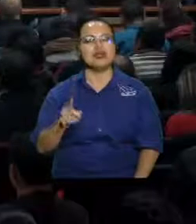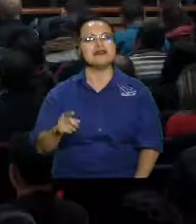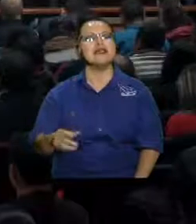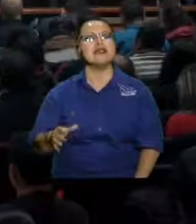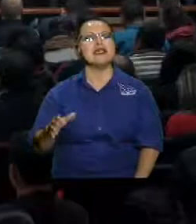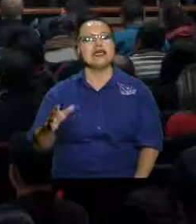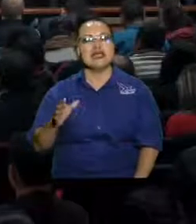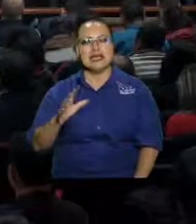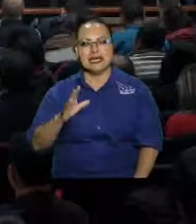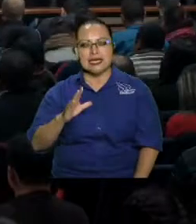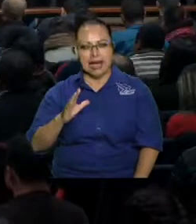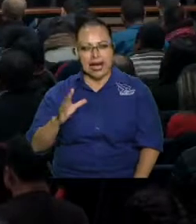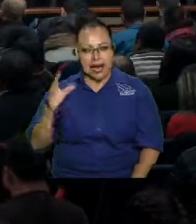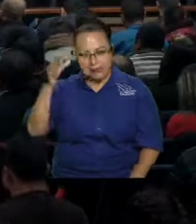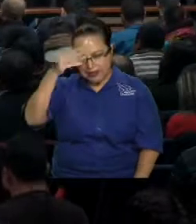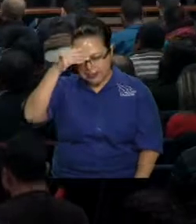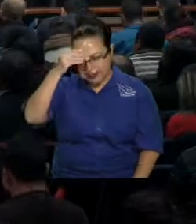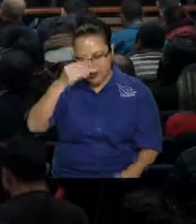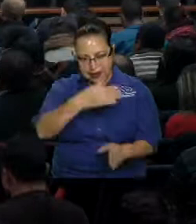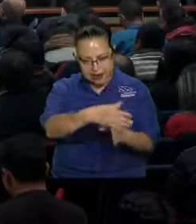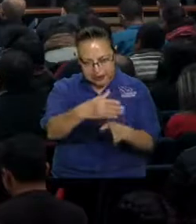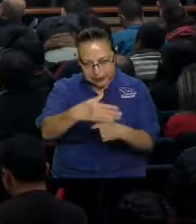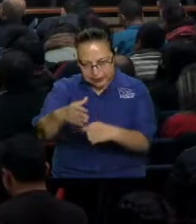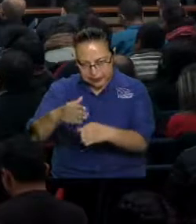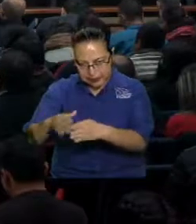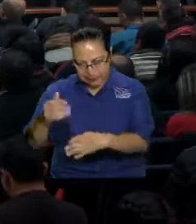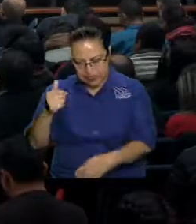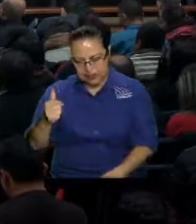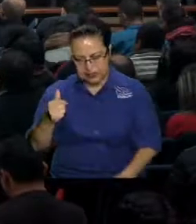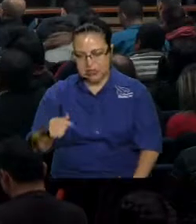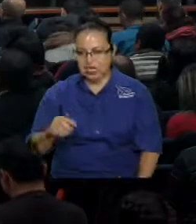Y para aprender a repartir no lo puede hacer uno solo.